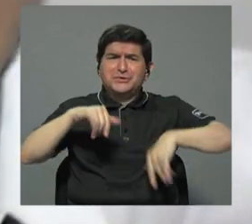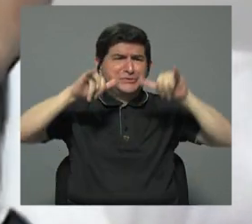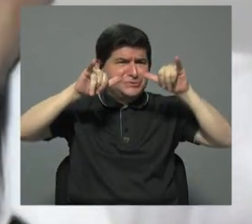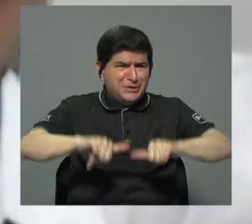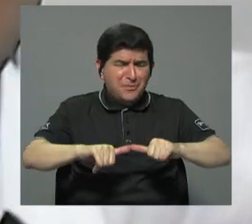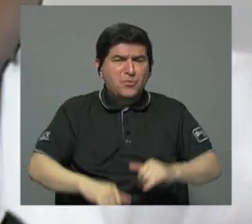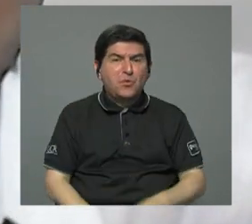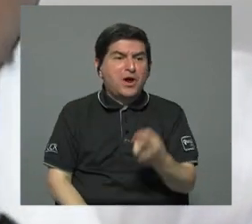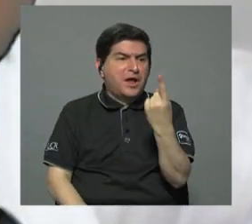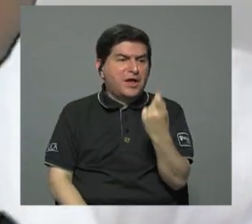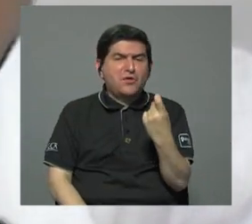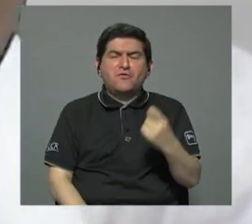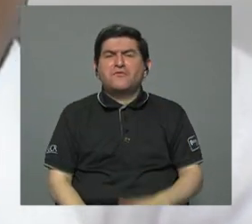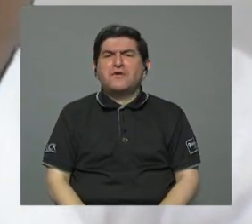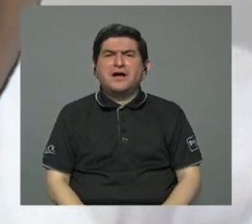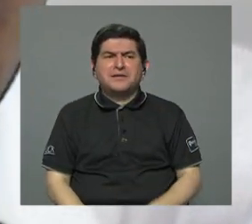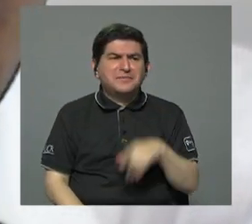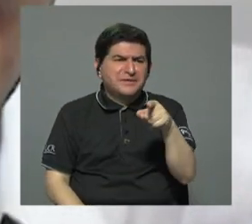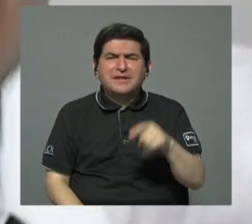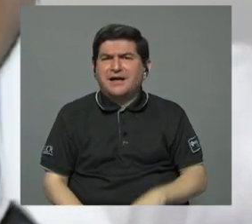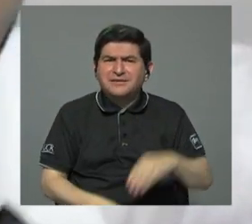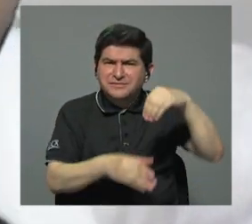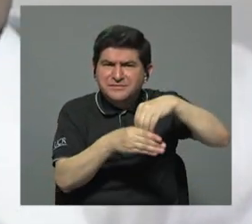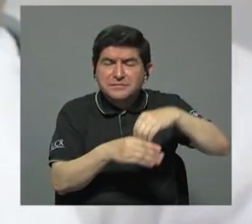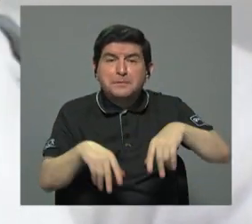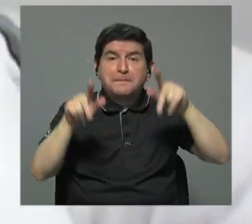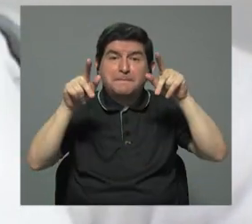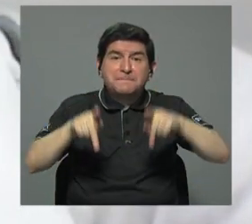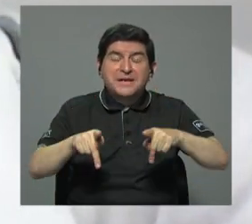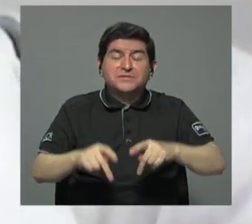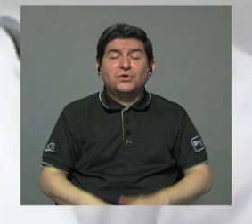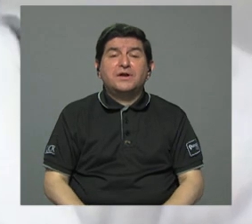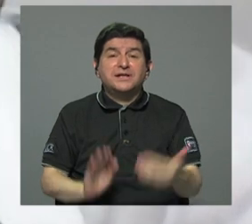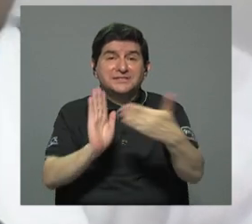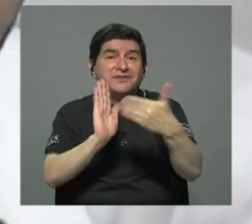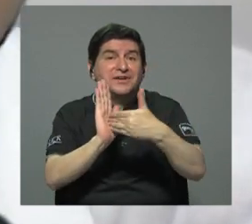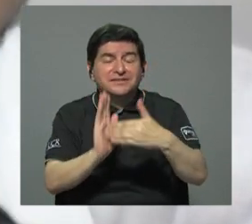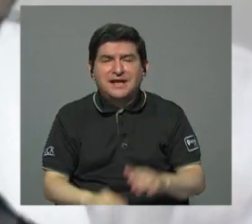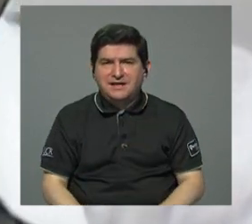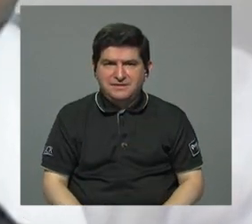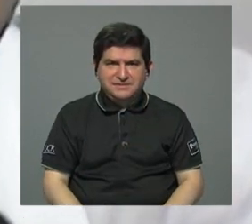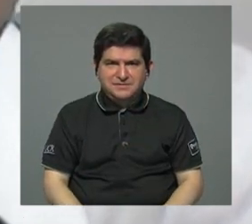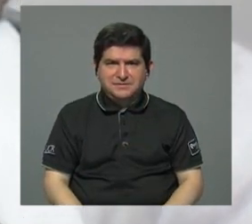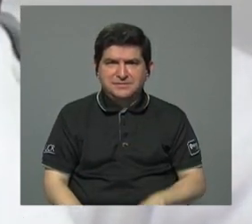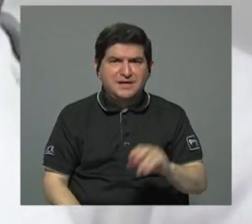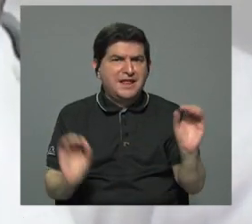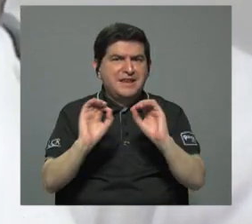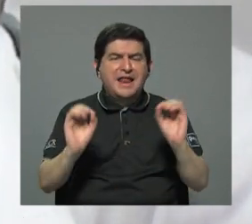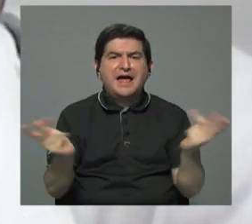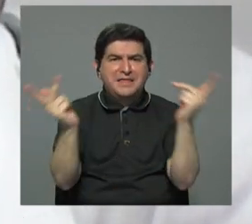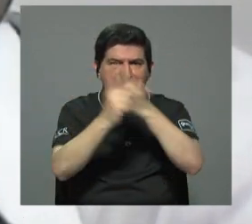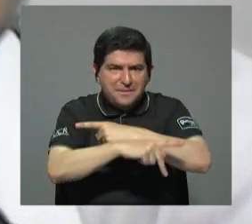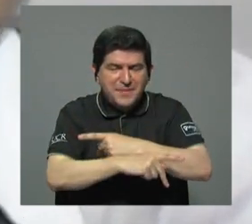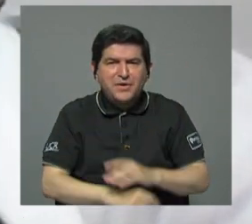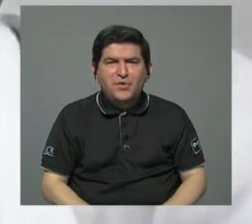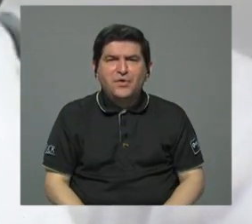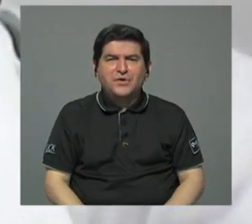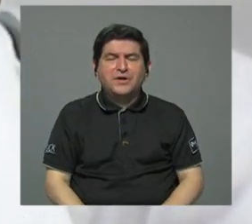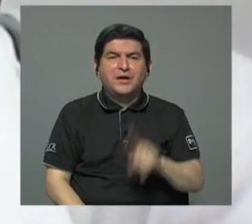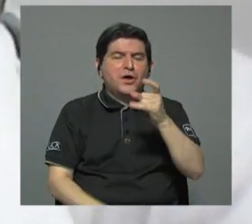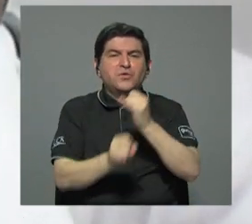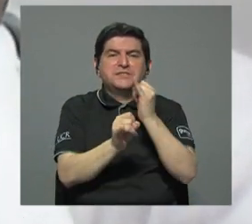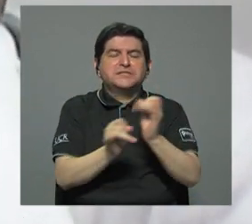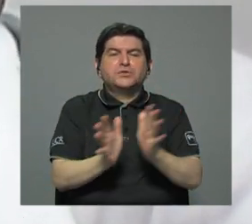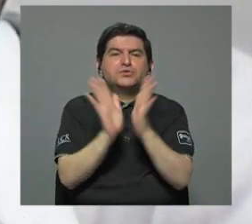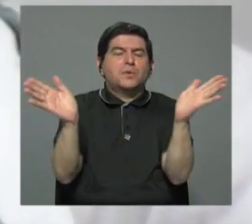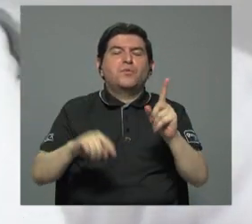por esa falta de reformas necesarias, los que van a perder son ellos. No hay nada más retroactivo que un default en una institución